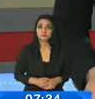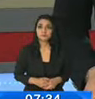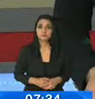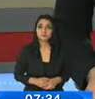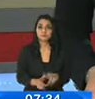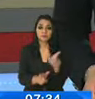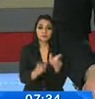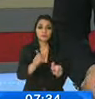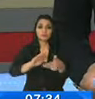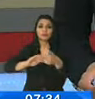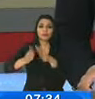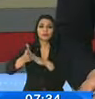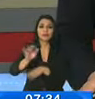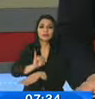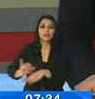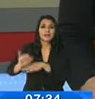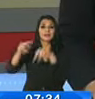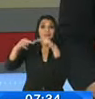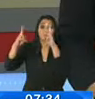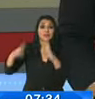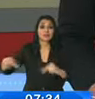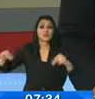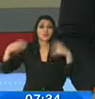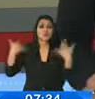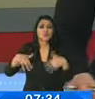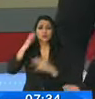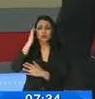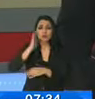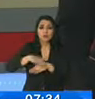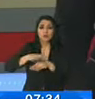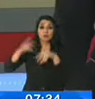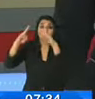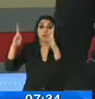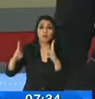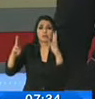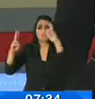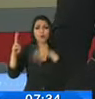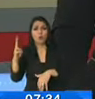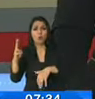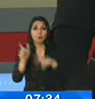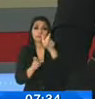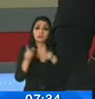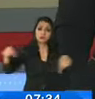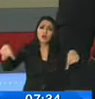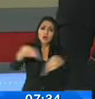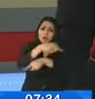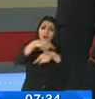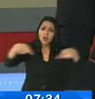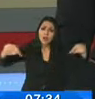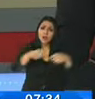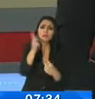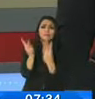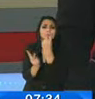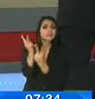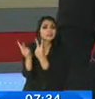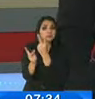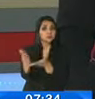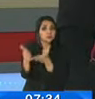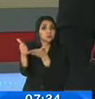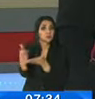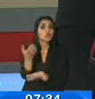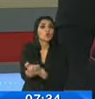de la isla Santay expresaron su preocupación ante la caída del puente que permitía el ingreso de visitantes y con ello su mayor fuente económica.